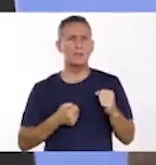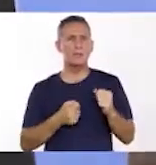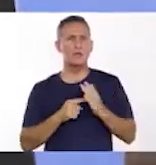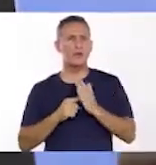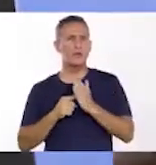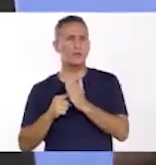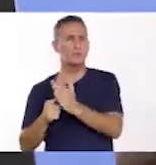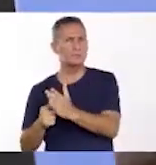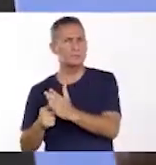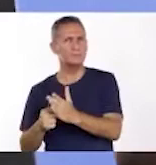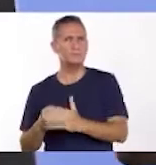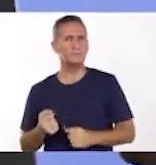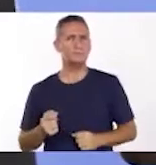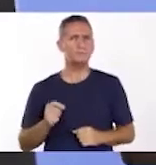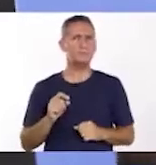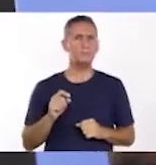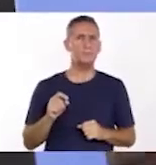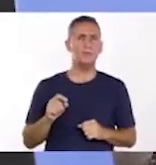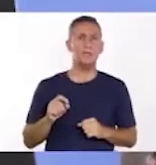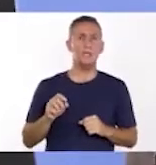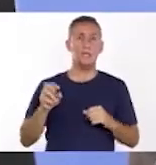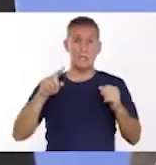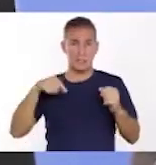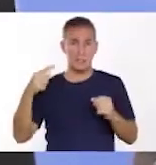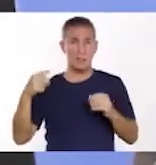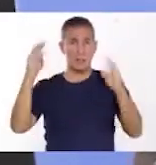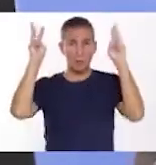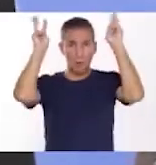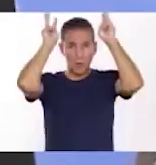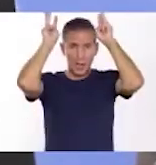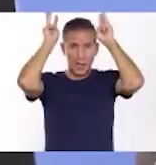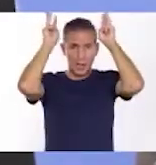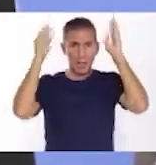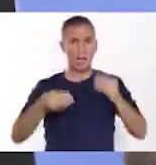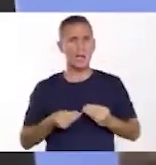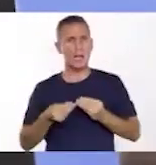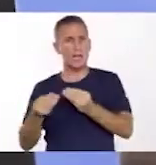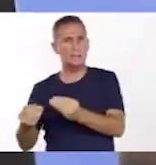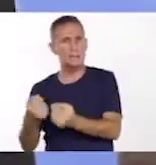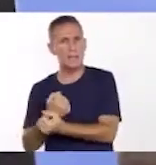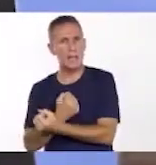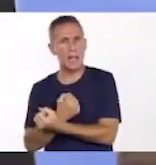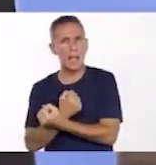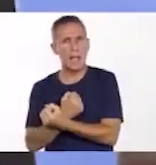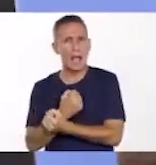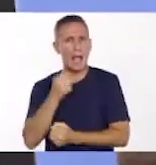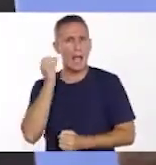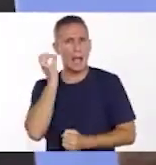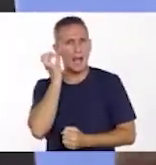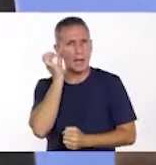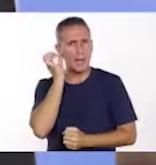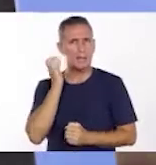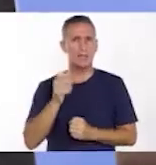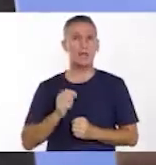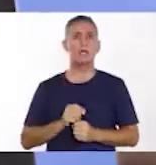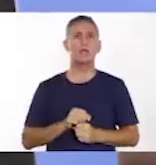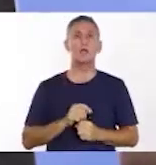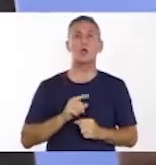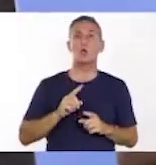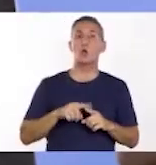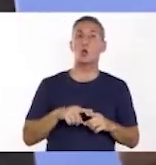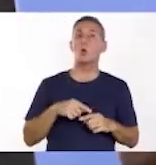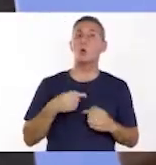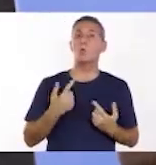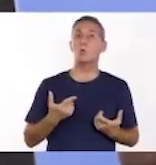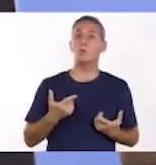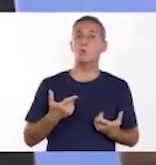y Agamenón por fin decide entregar la esclava, porque él tiene esa potestad de hacerlo,